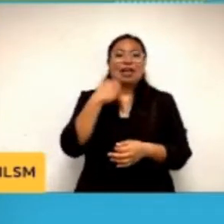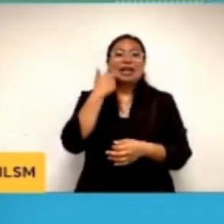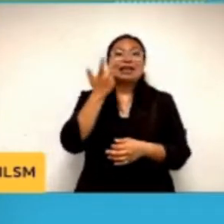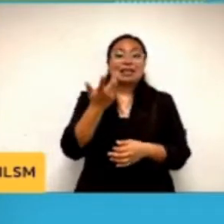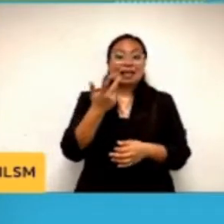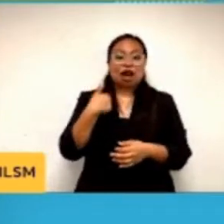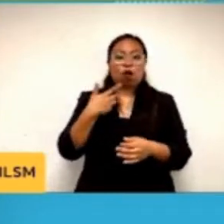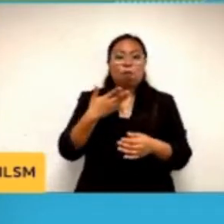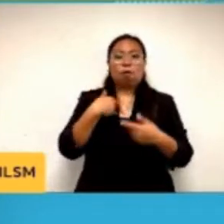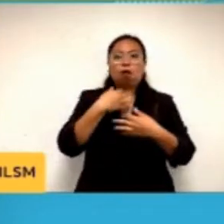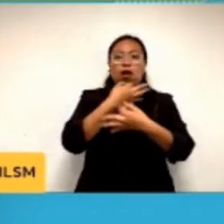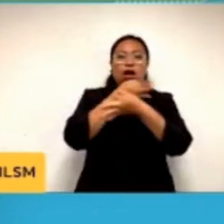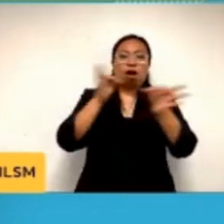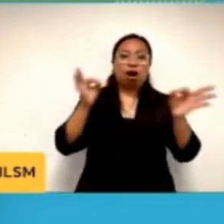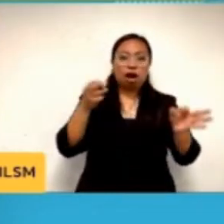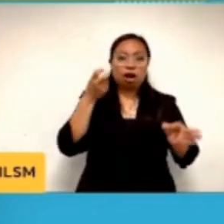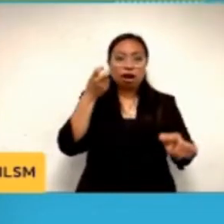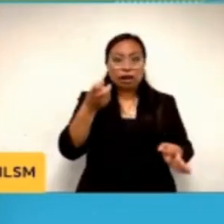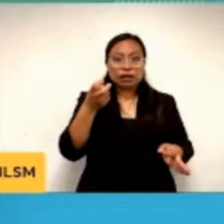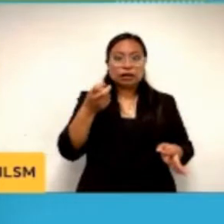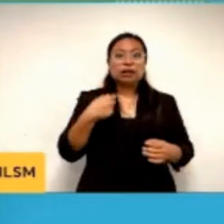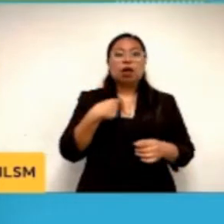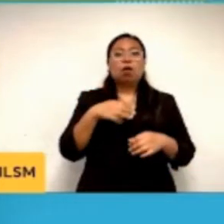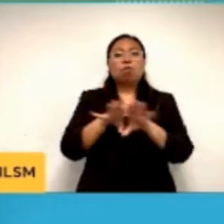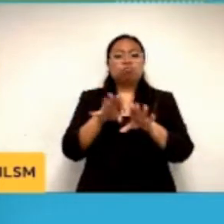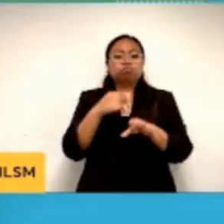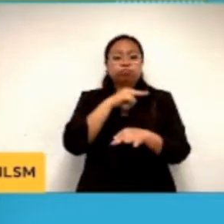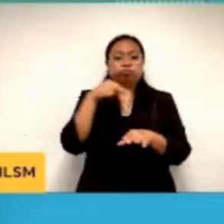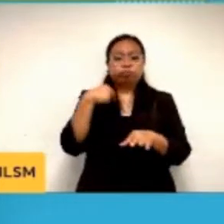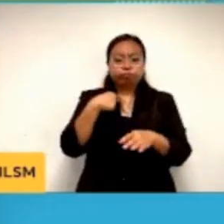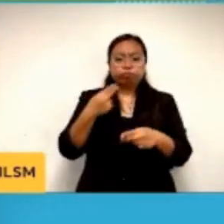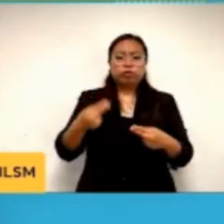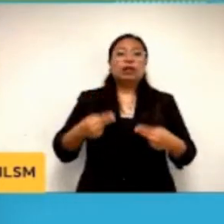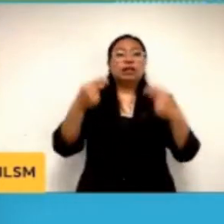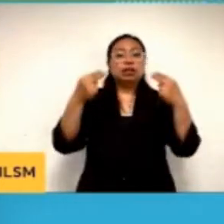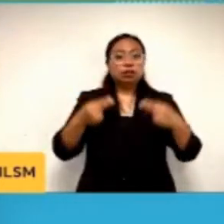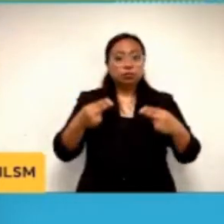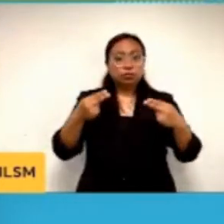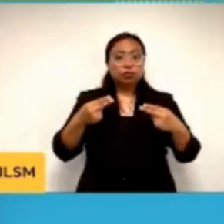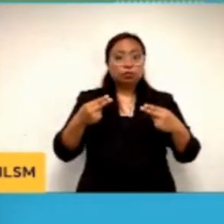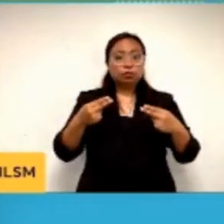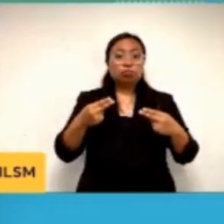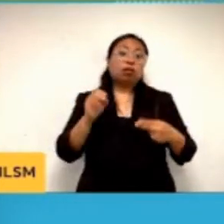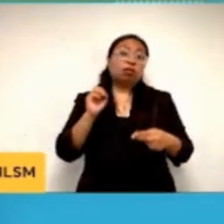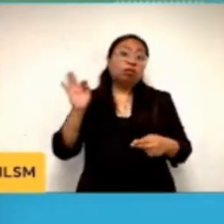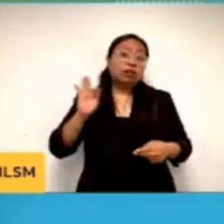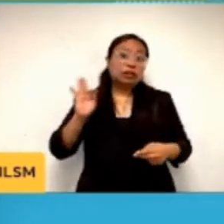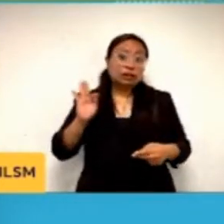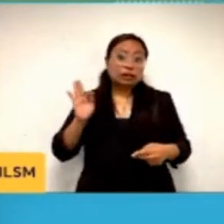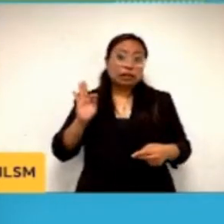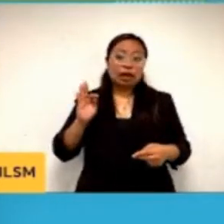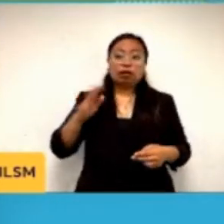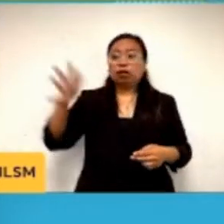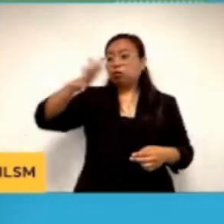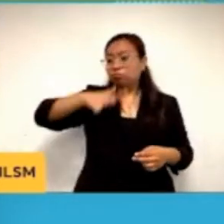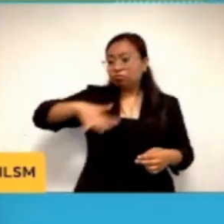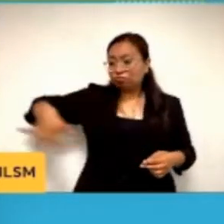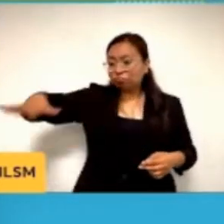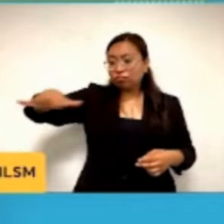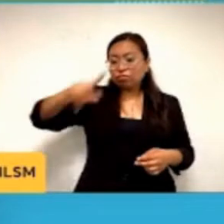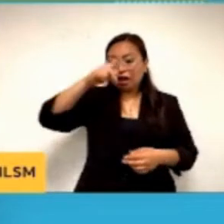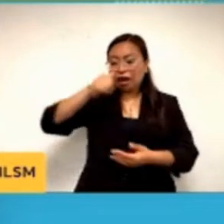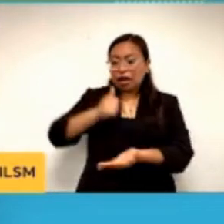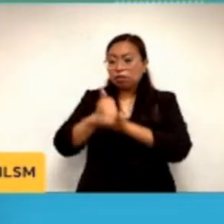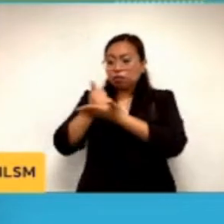proyectar, a la manera en la que tú te quieres posicionar en tu industria o en el entorno al que